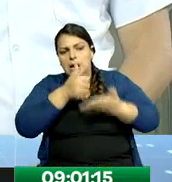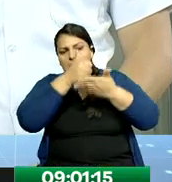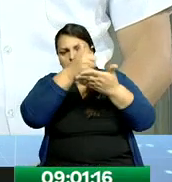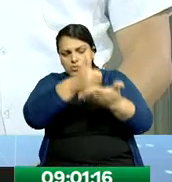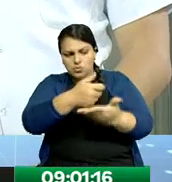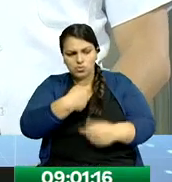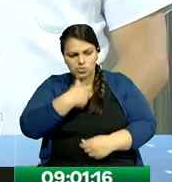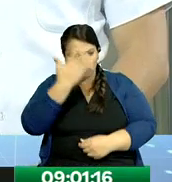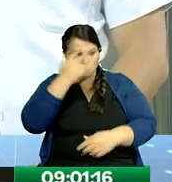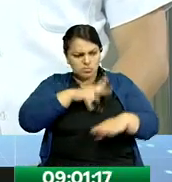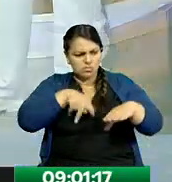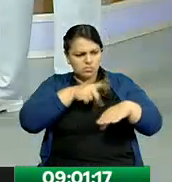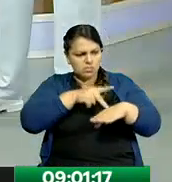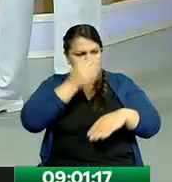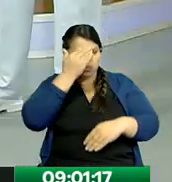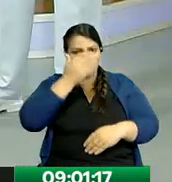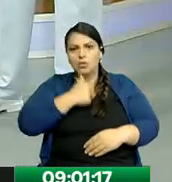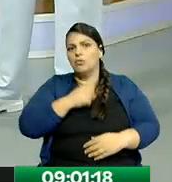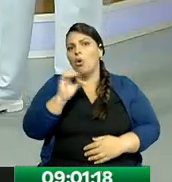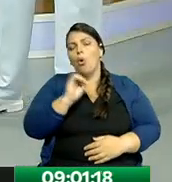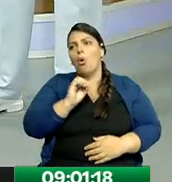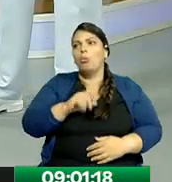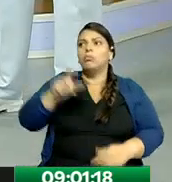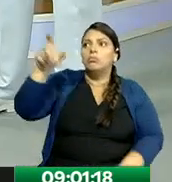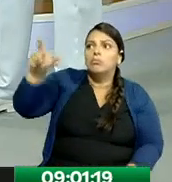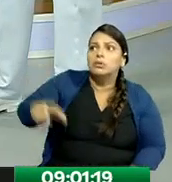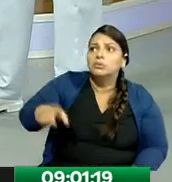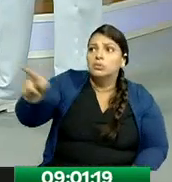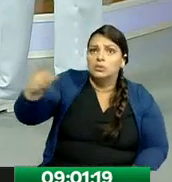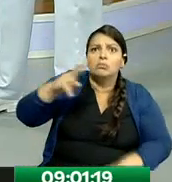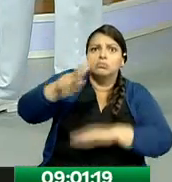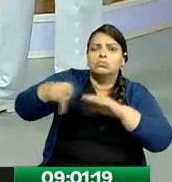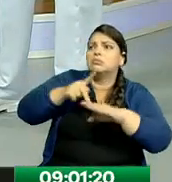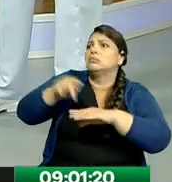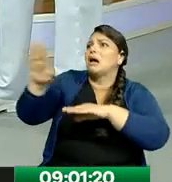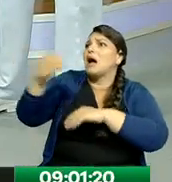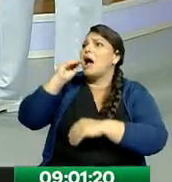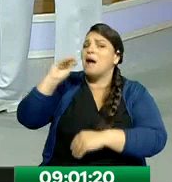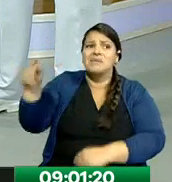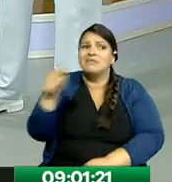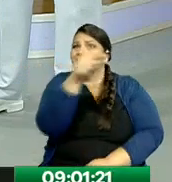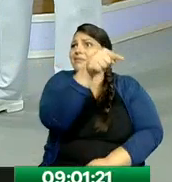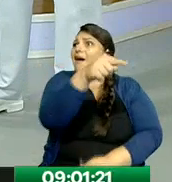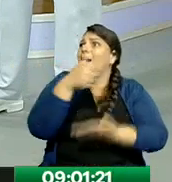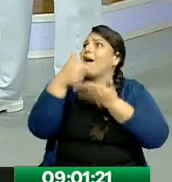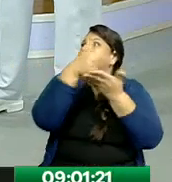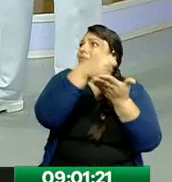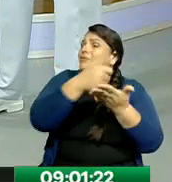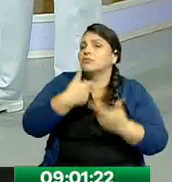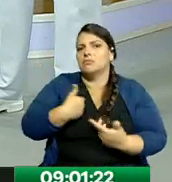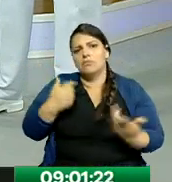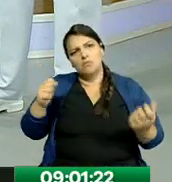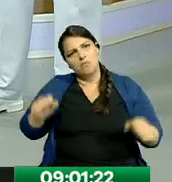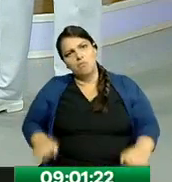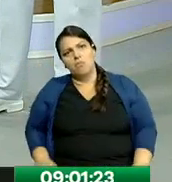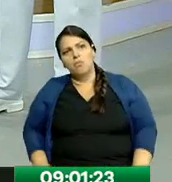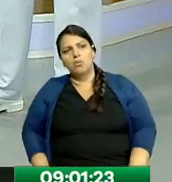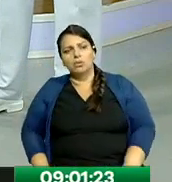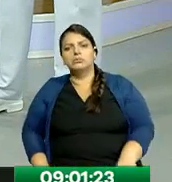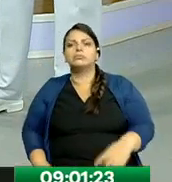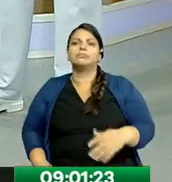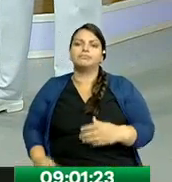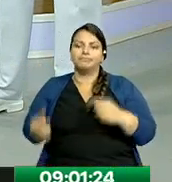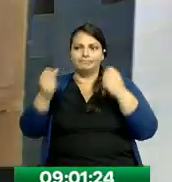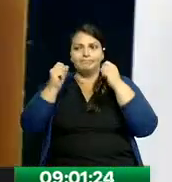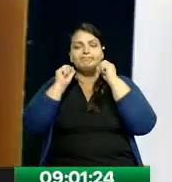respecto. Muy bien, muchísimas gracias, teniente, por su valioso aporte en beneficio de todos los ciudadanos. Por favor, estar atentos justamente